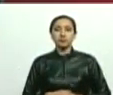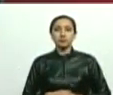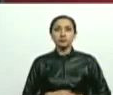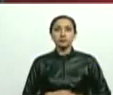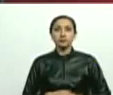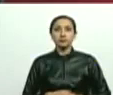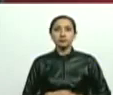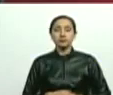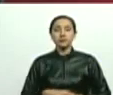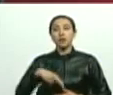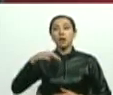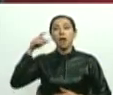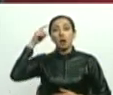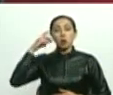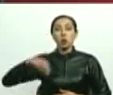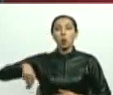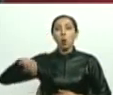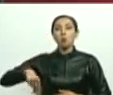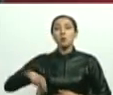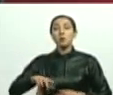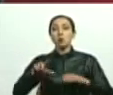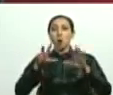en noviembre, creo que el 8 de noviembre